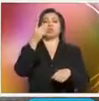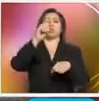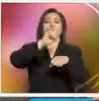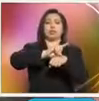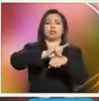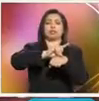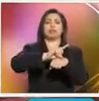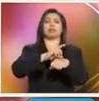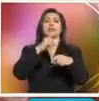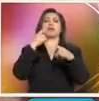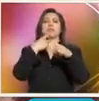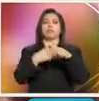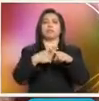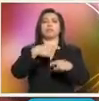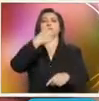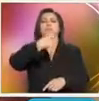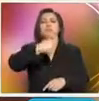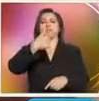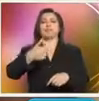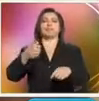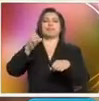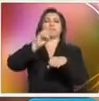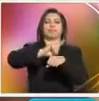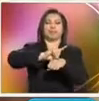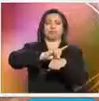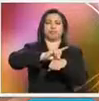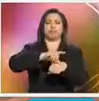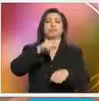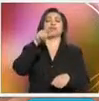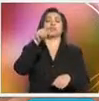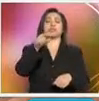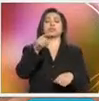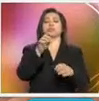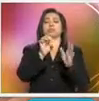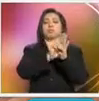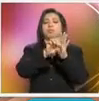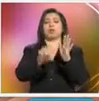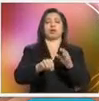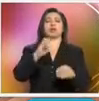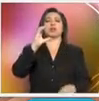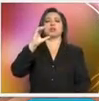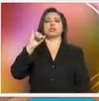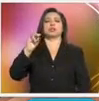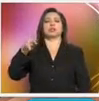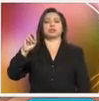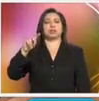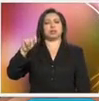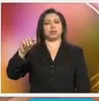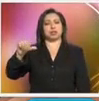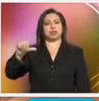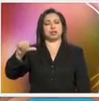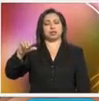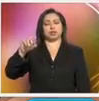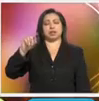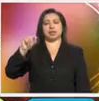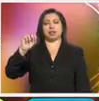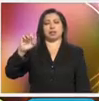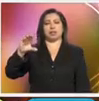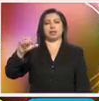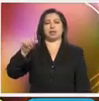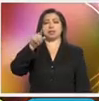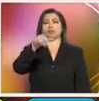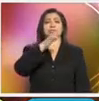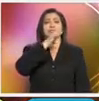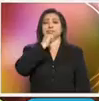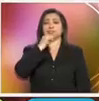Si no los pueden ver en la Cineteca, hay más foros, es decir, el foro sale a otros cines alrededor de la ciudad, luego saldrá